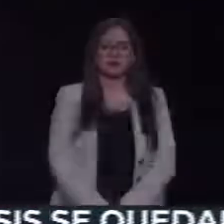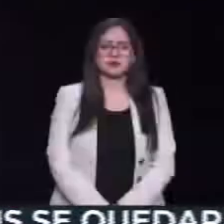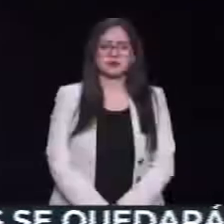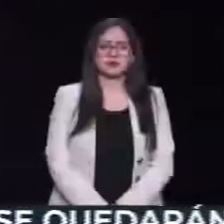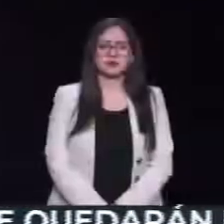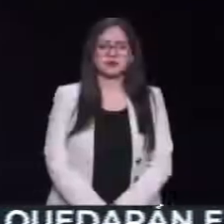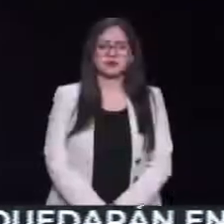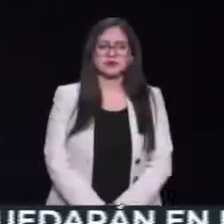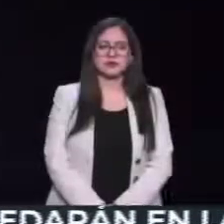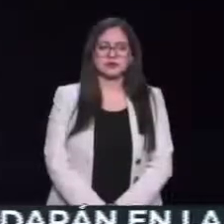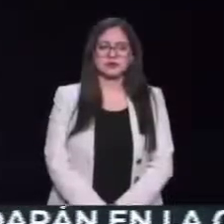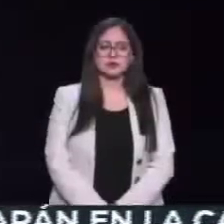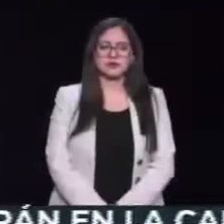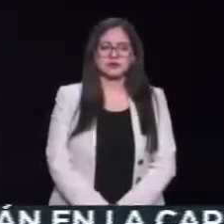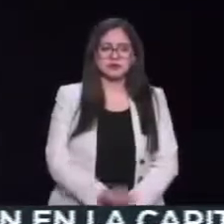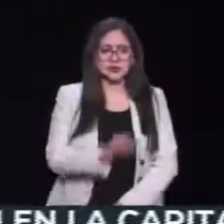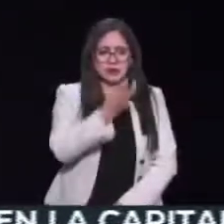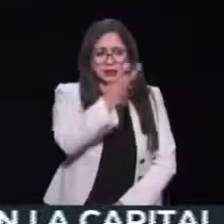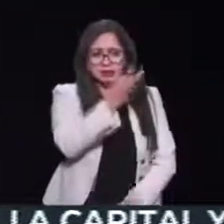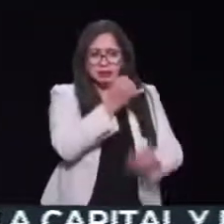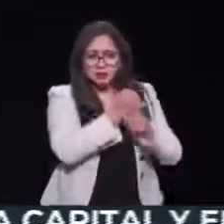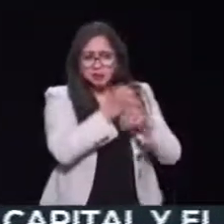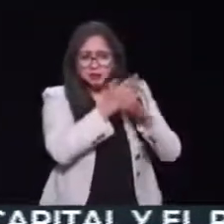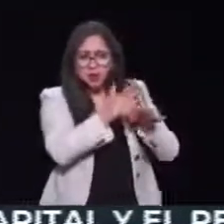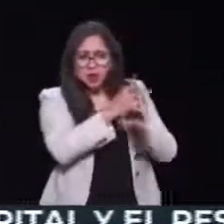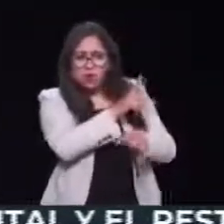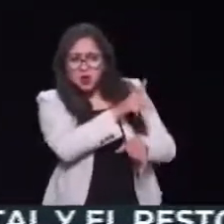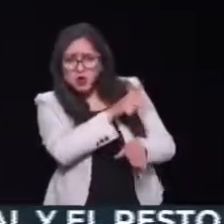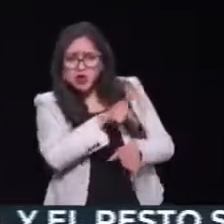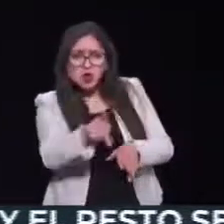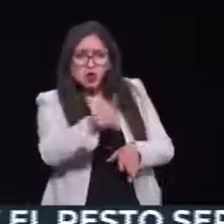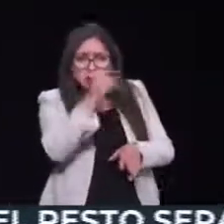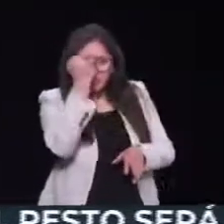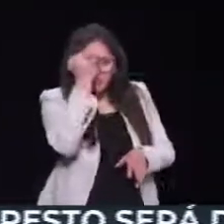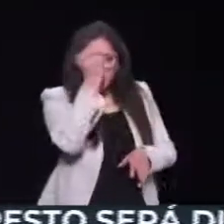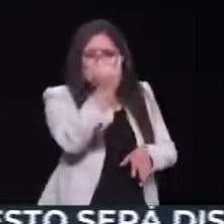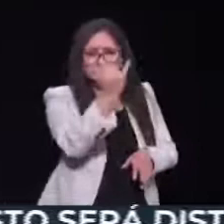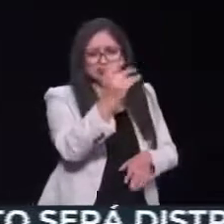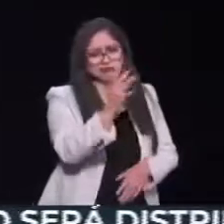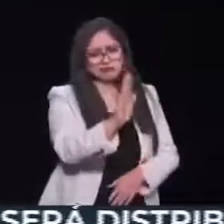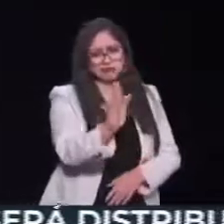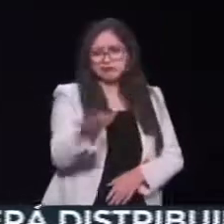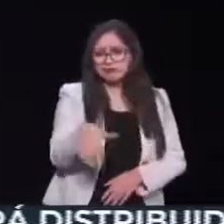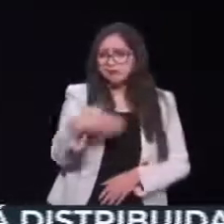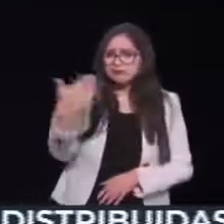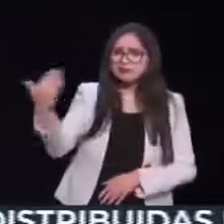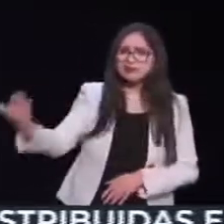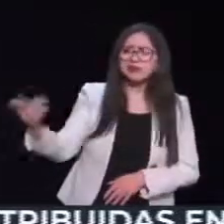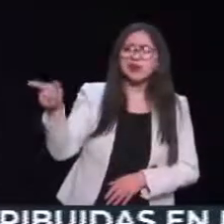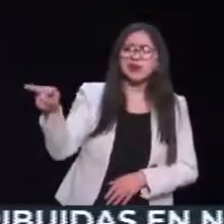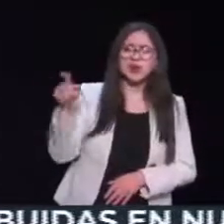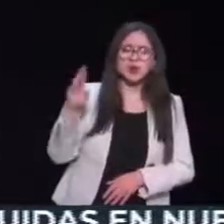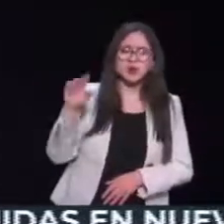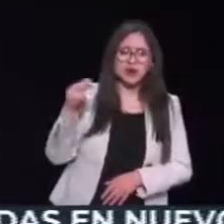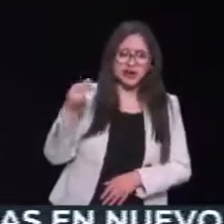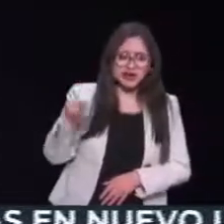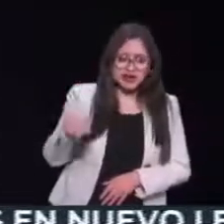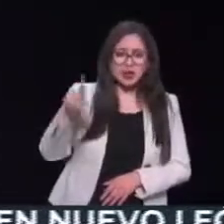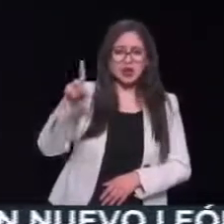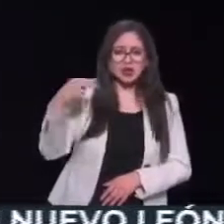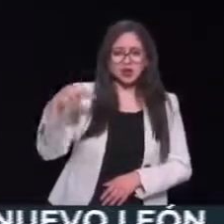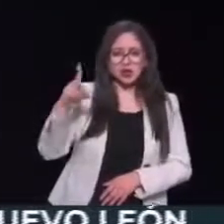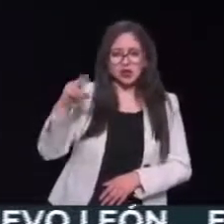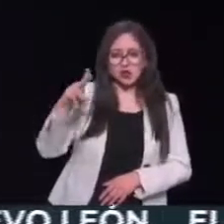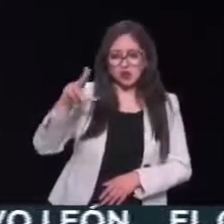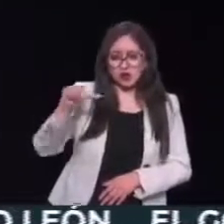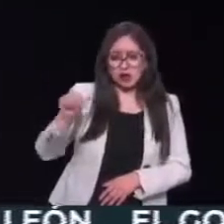Bueno, pero no todos lo vieron de esta manera y no solo desde el interior del gobierno. La doctora Munadora Buchaín, experta en anticorrupción y